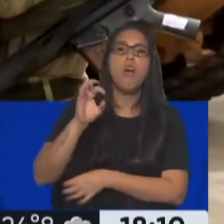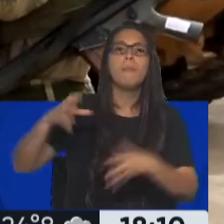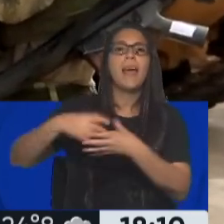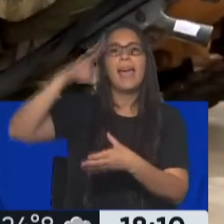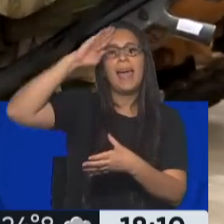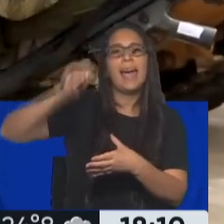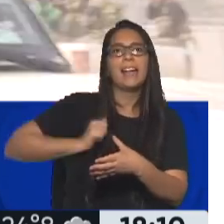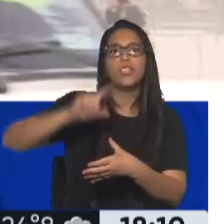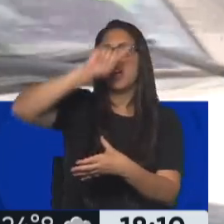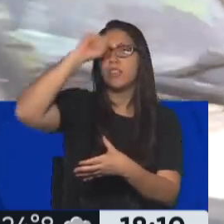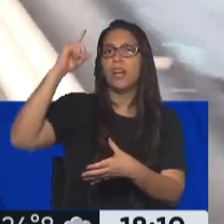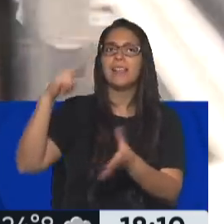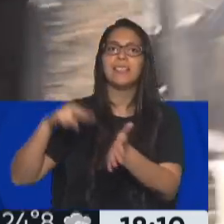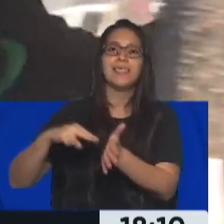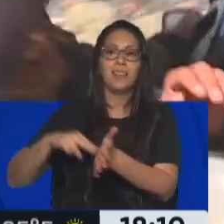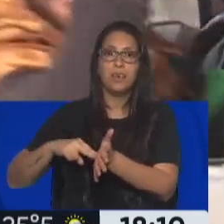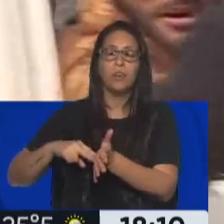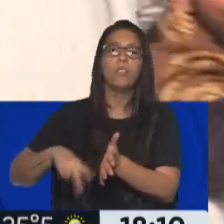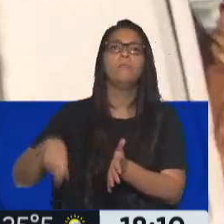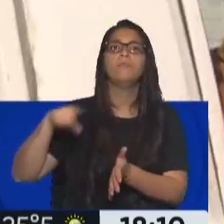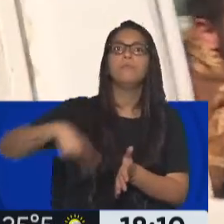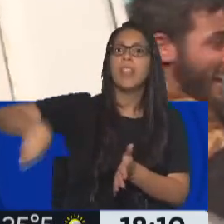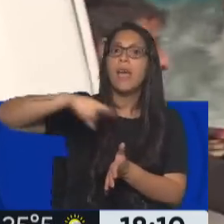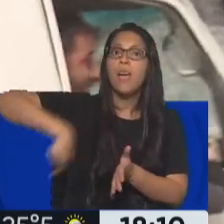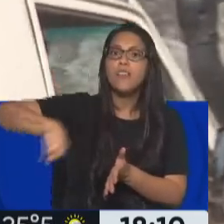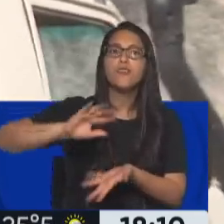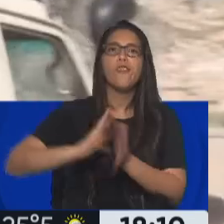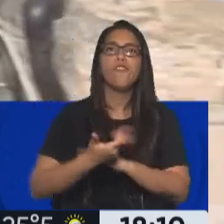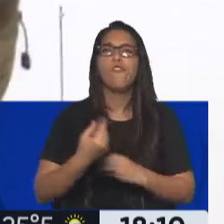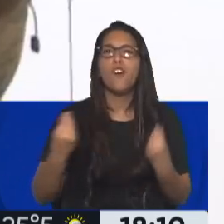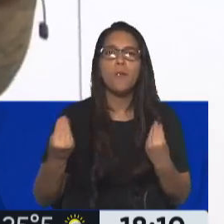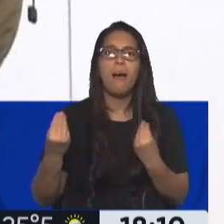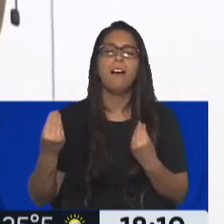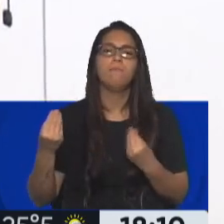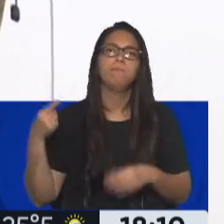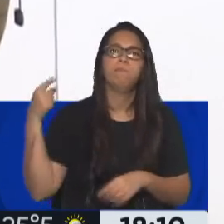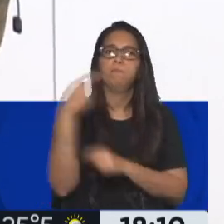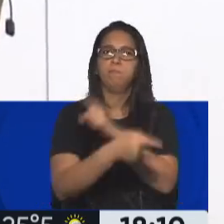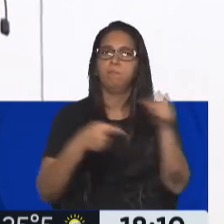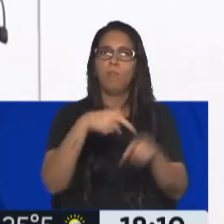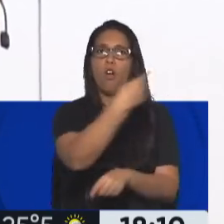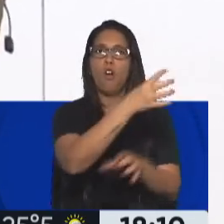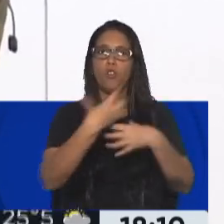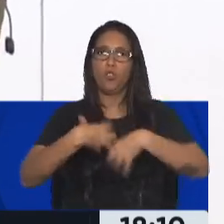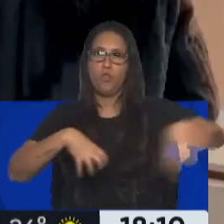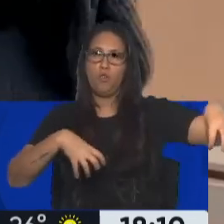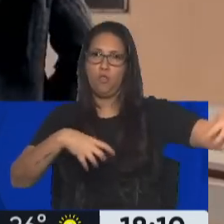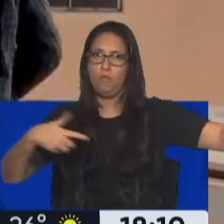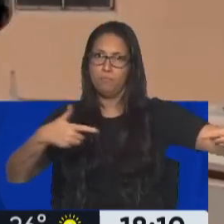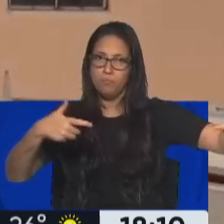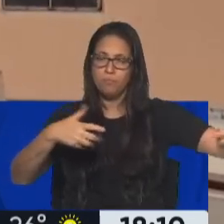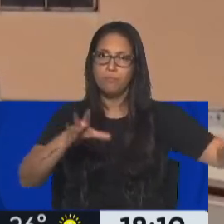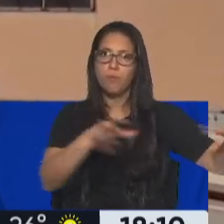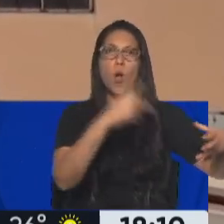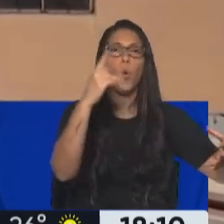Nacional Sirio, que el gobierno de Recep Erdogan utiliza como brazo armado para atacar a otra de las facciones del conflicto, los grupos